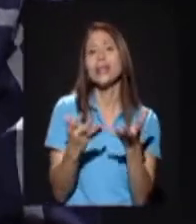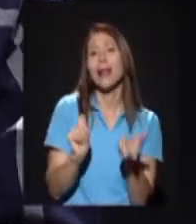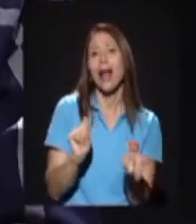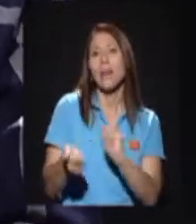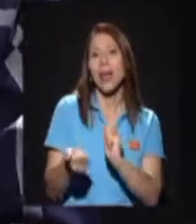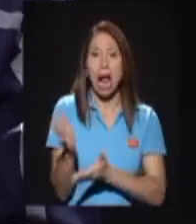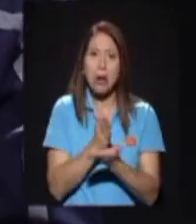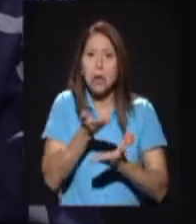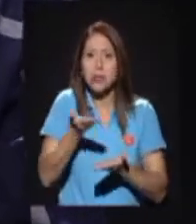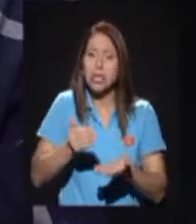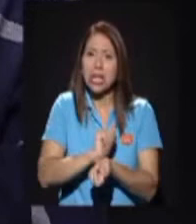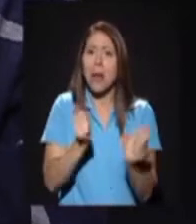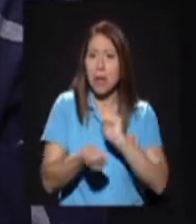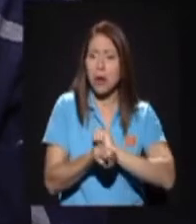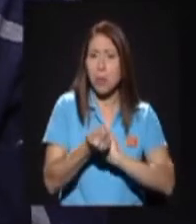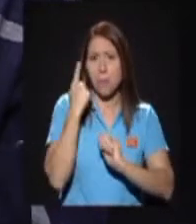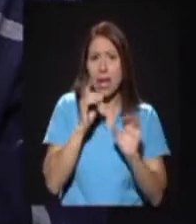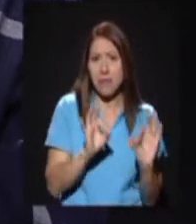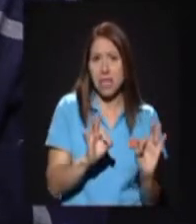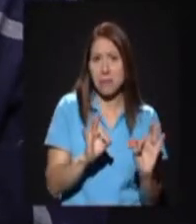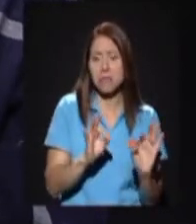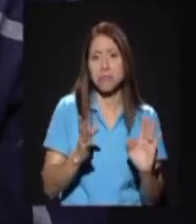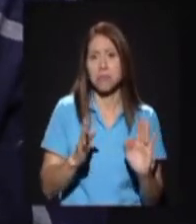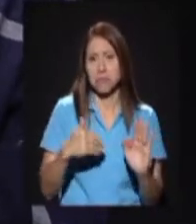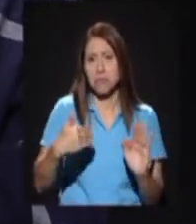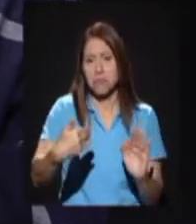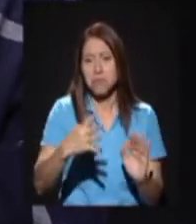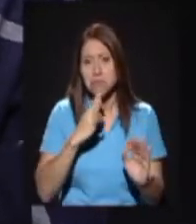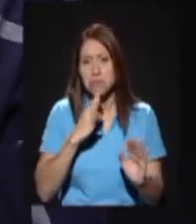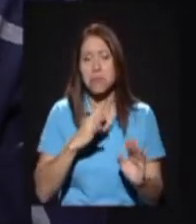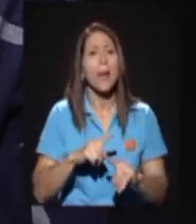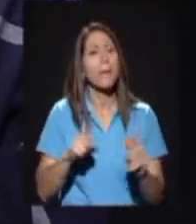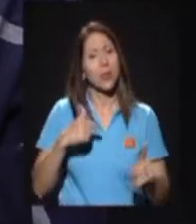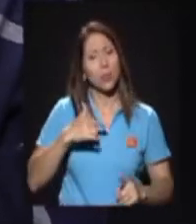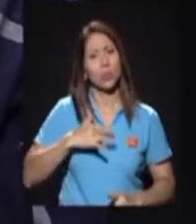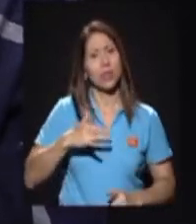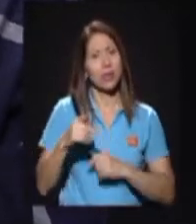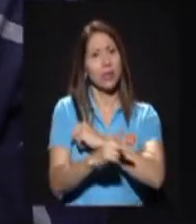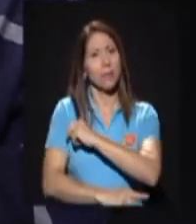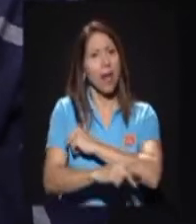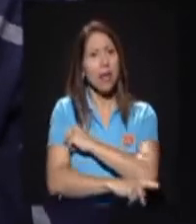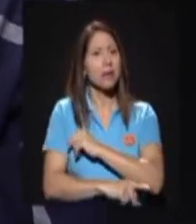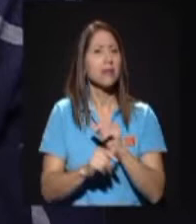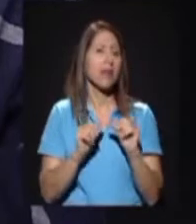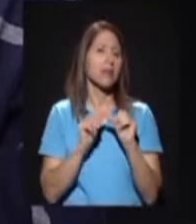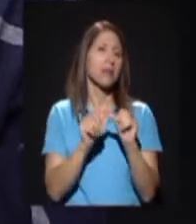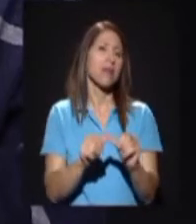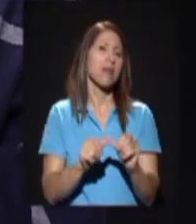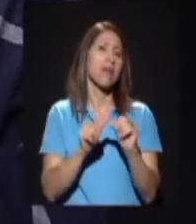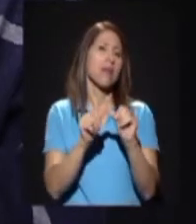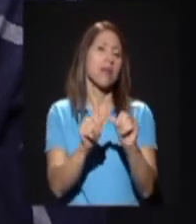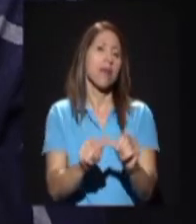cosas cambiaron y para bien, y después podemos hablar de esas, pero sí siente uno que el país sigue como en esa